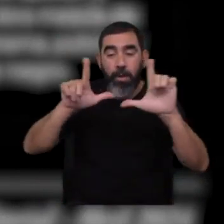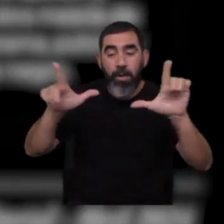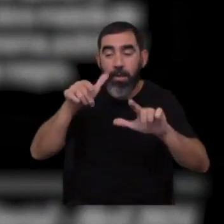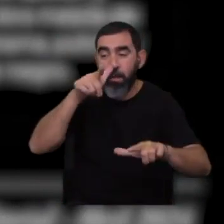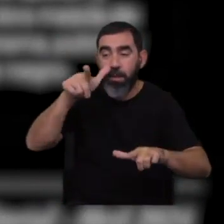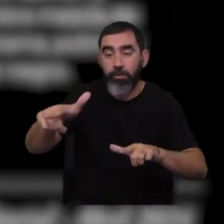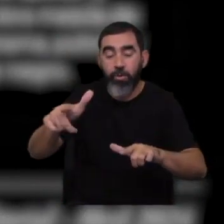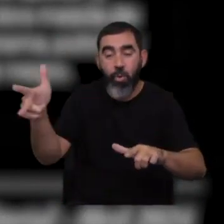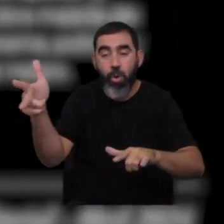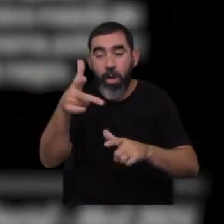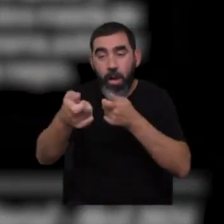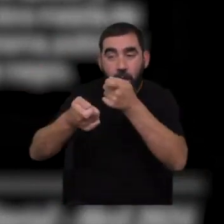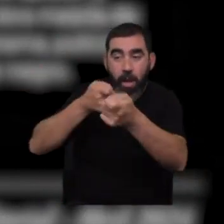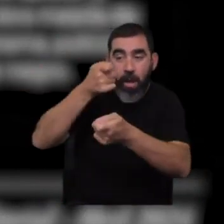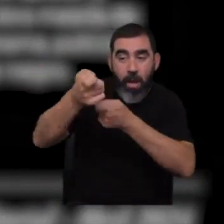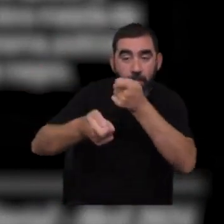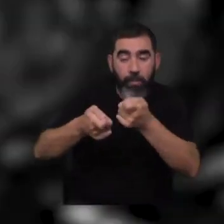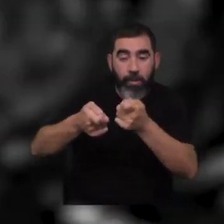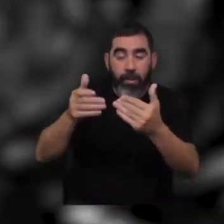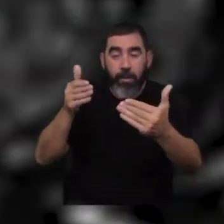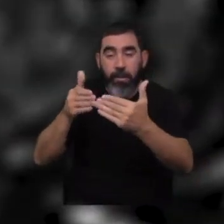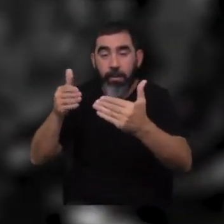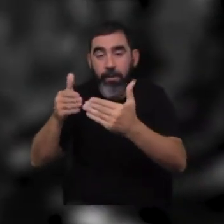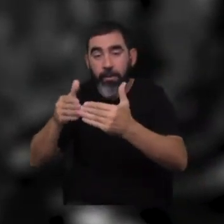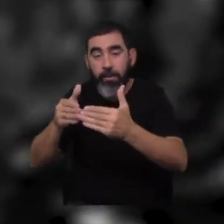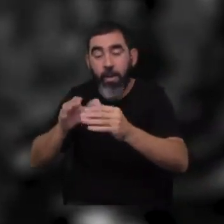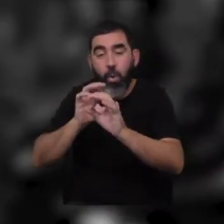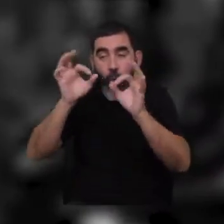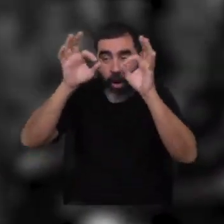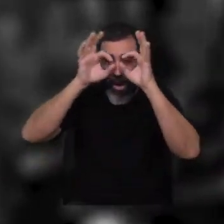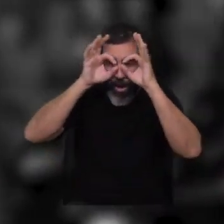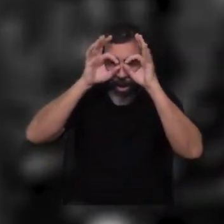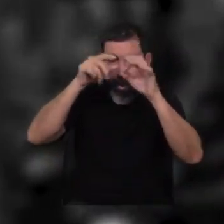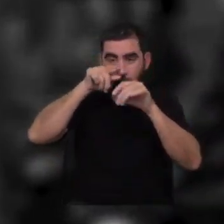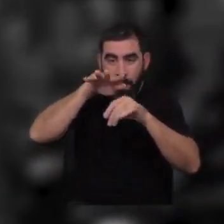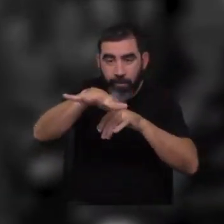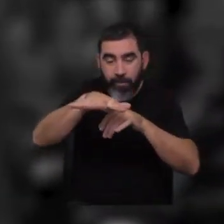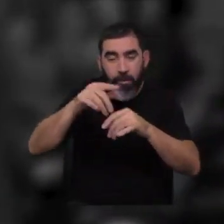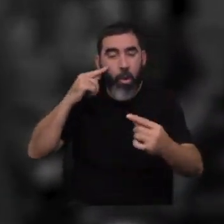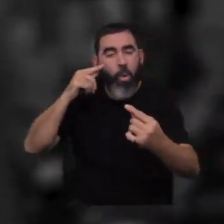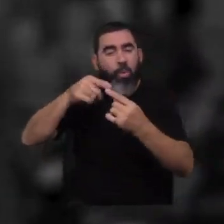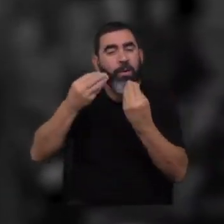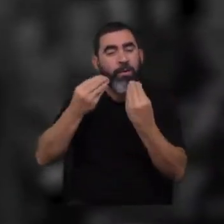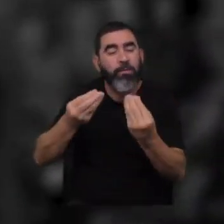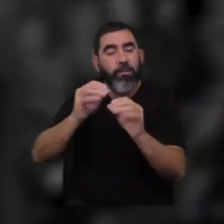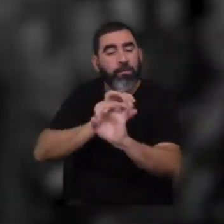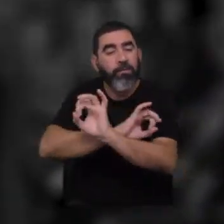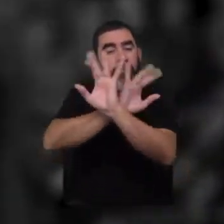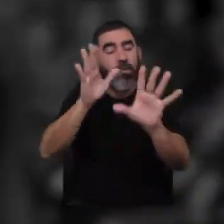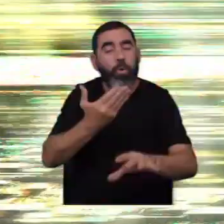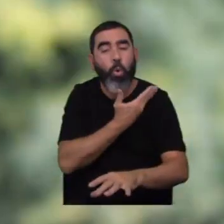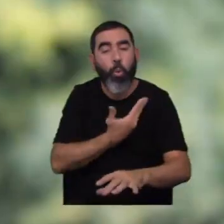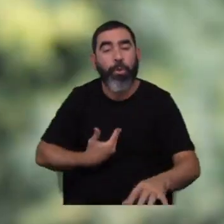que registran cámaras colocadas desde en una esquina hasta en los lentes del gobernador. El supuesto objetivo, la transparencia del